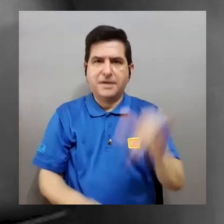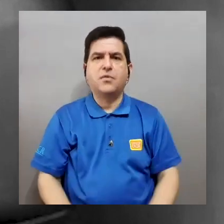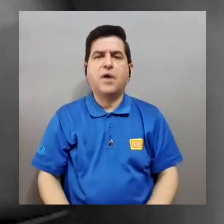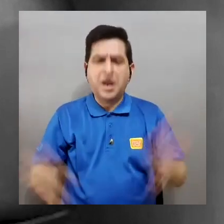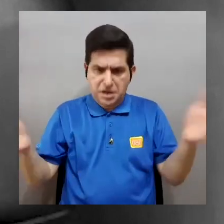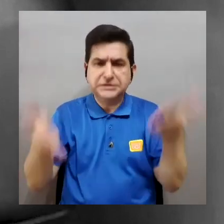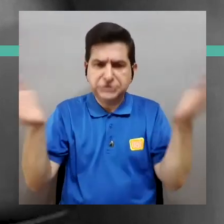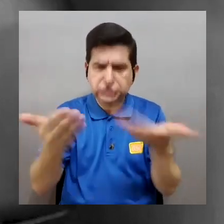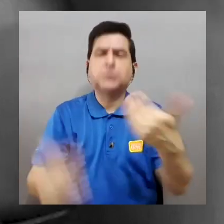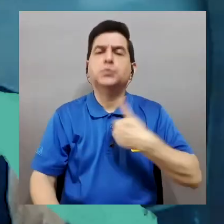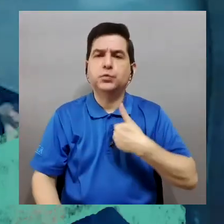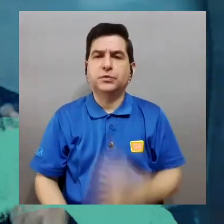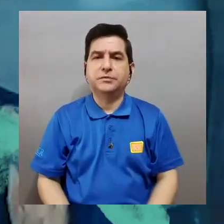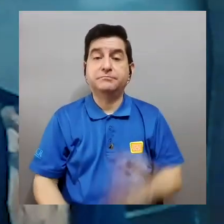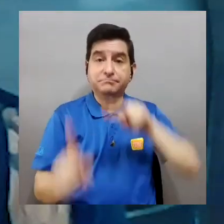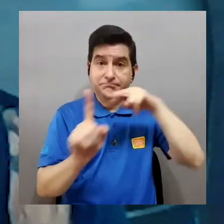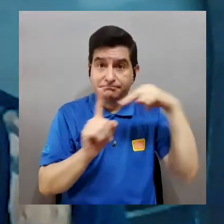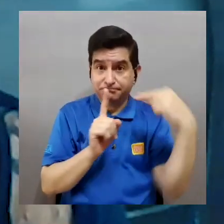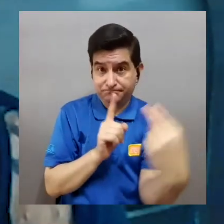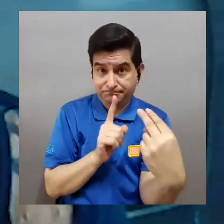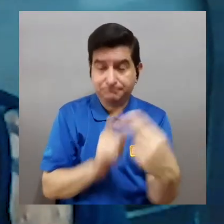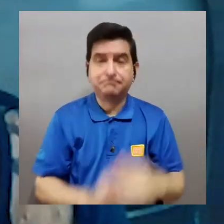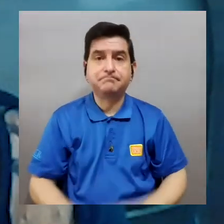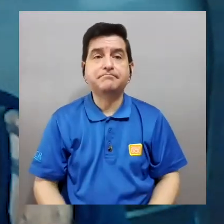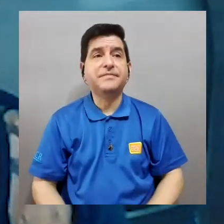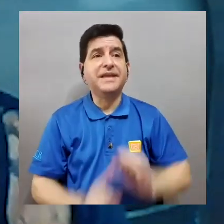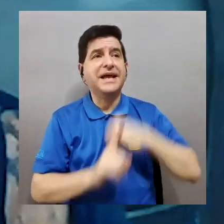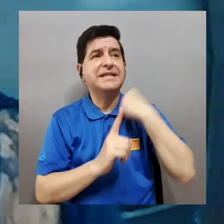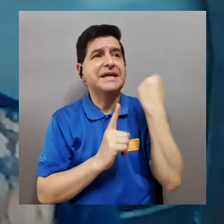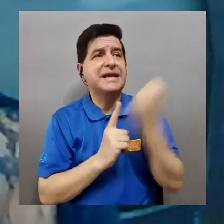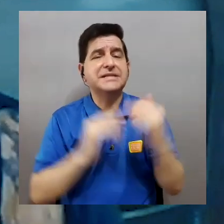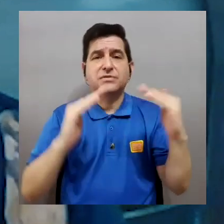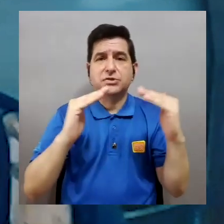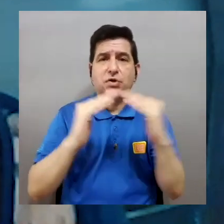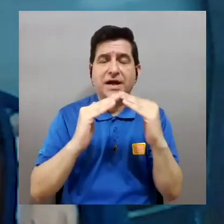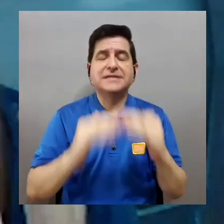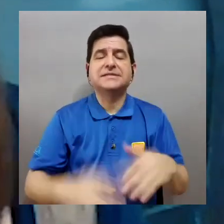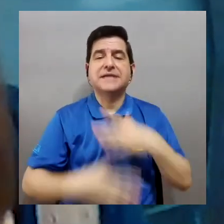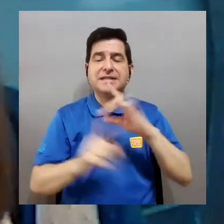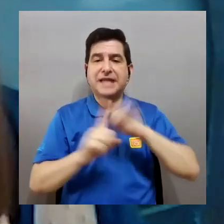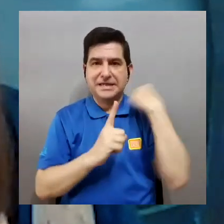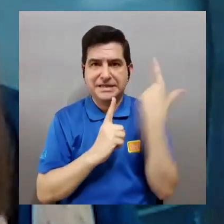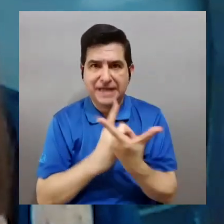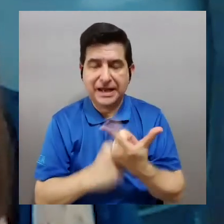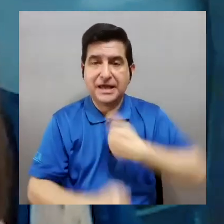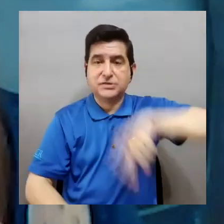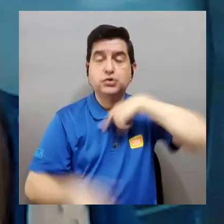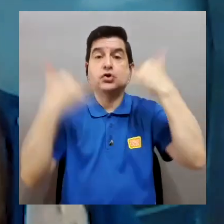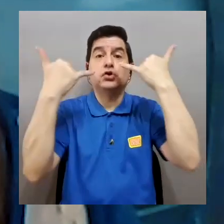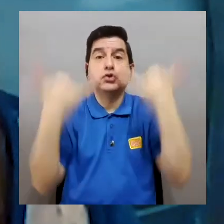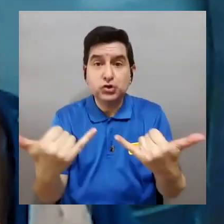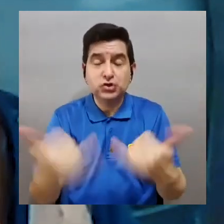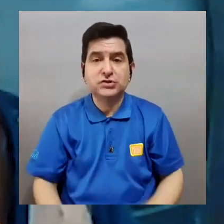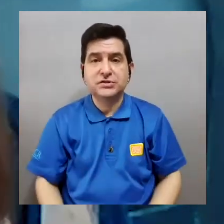algunos incentivos. Y desde el punto de vista, digamos, de vivienda de interés social, nosotros hemos entrado